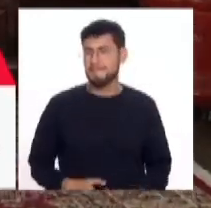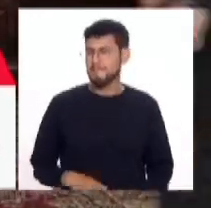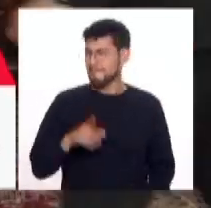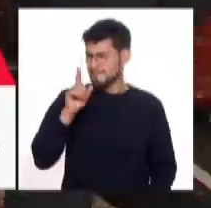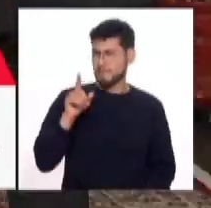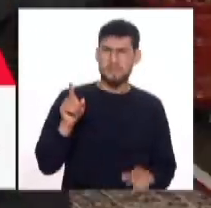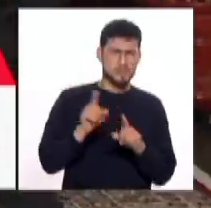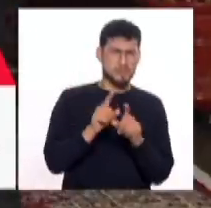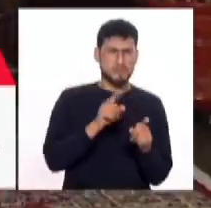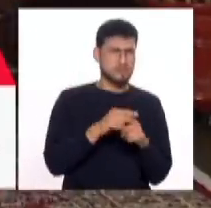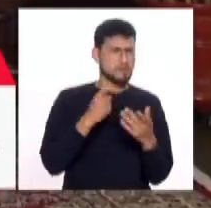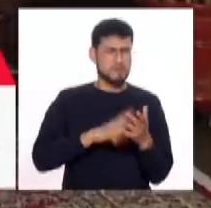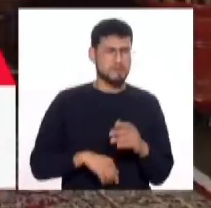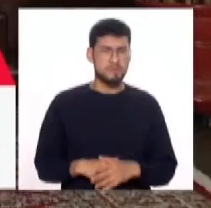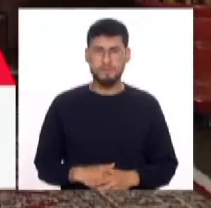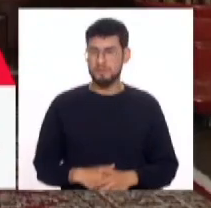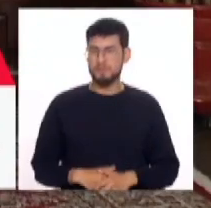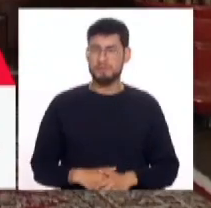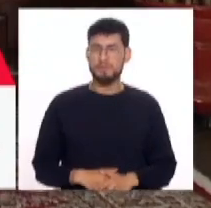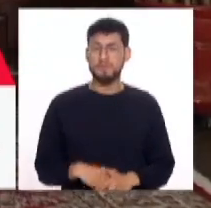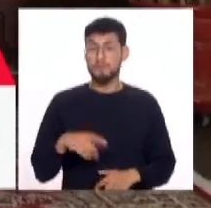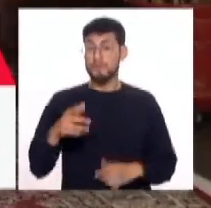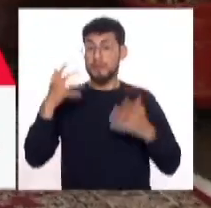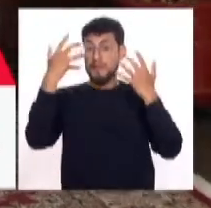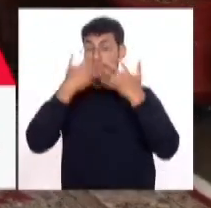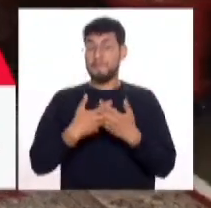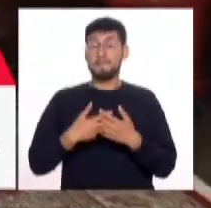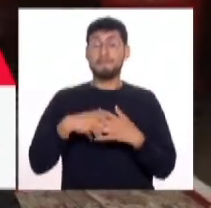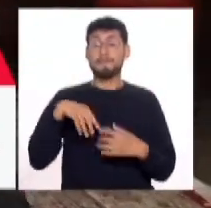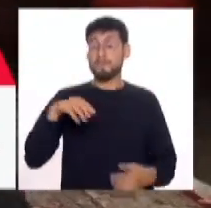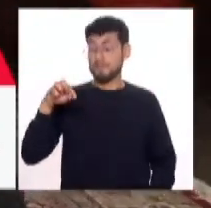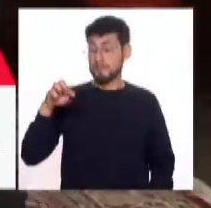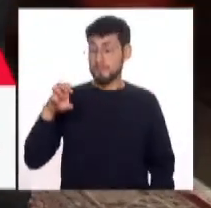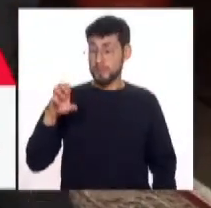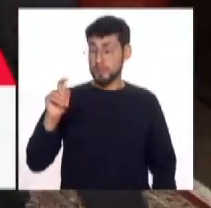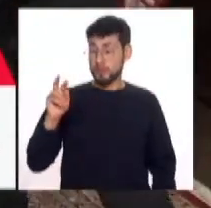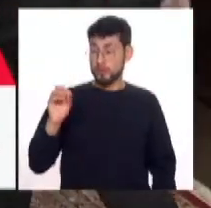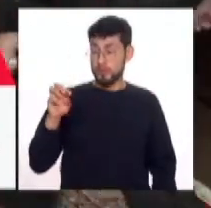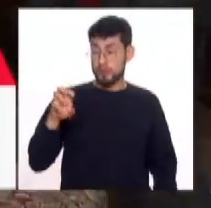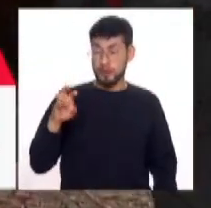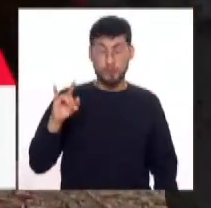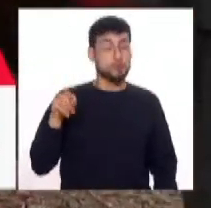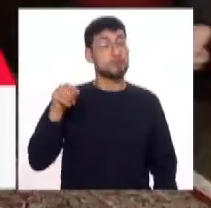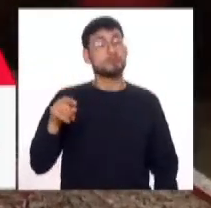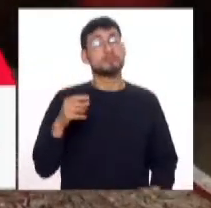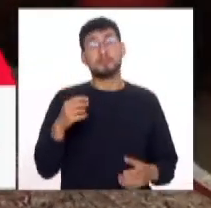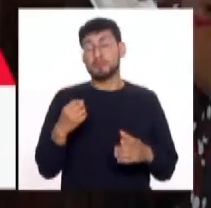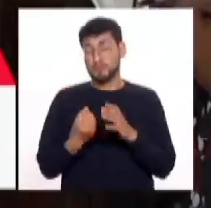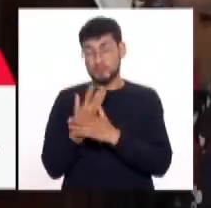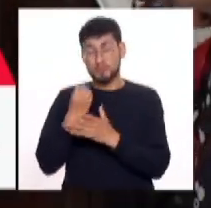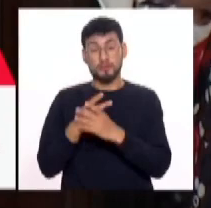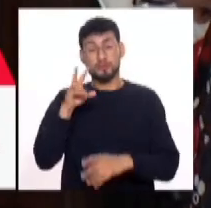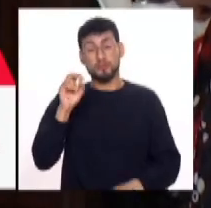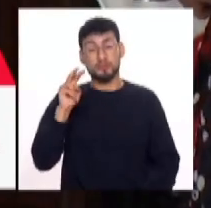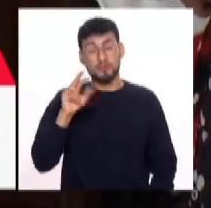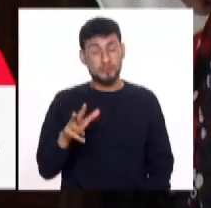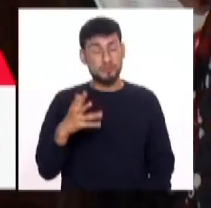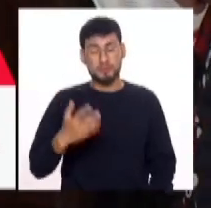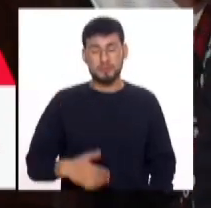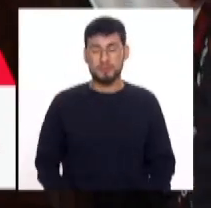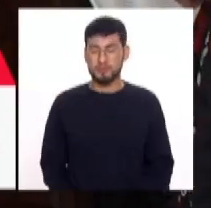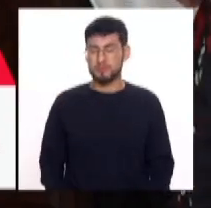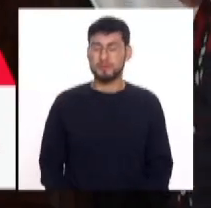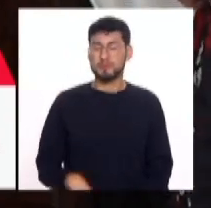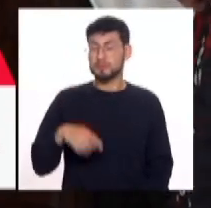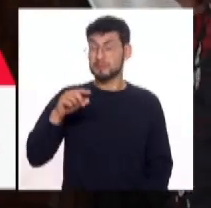hay que indicar que según datos de la empresa estatal PetroPerú, al cierre de septiembre de 2023, la concesión